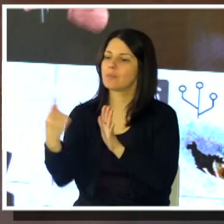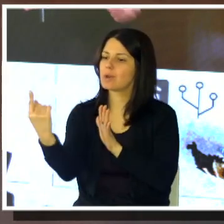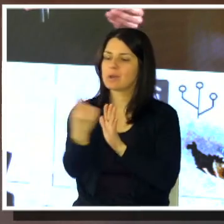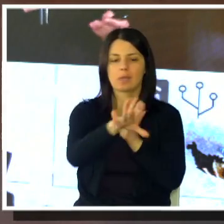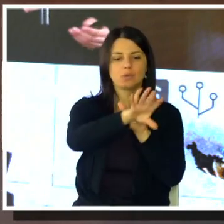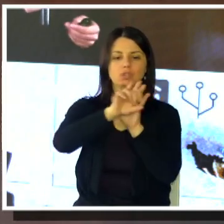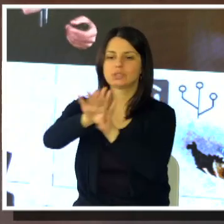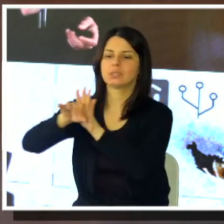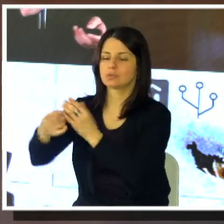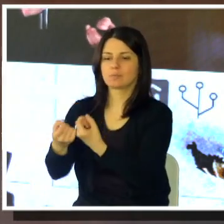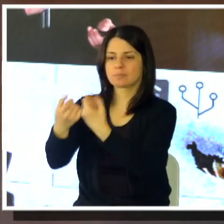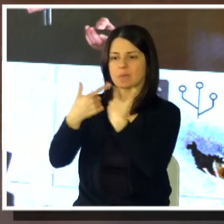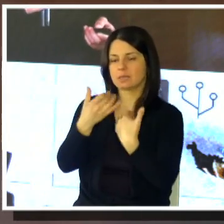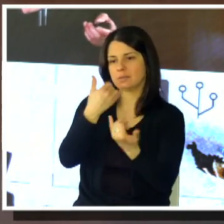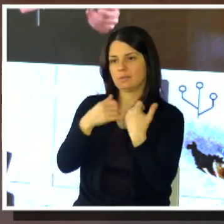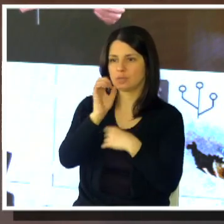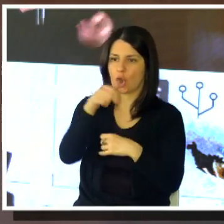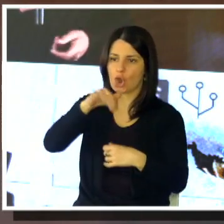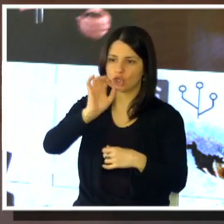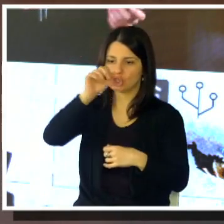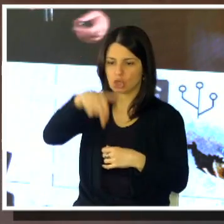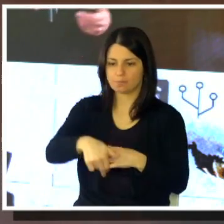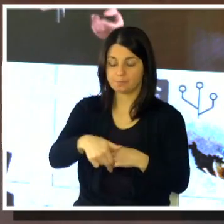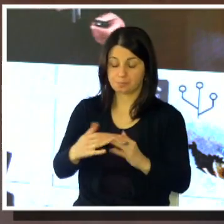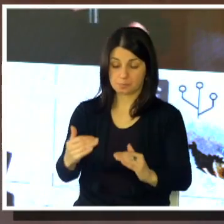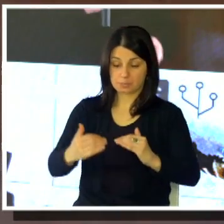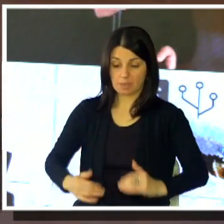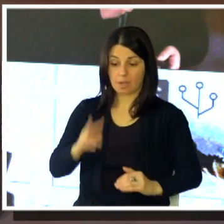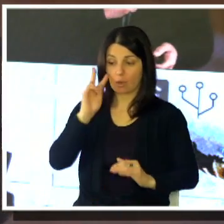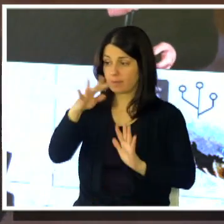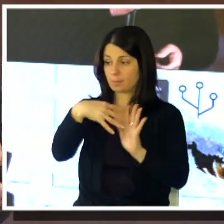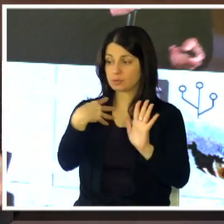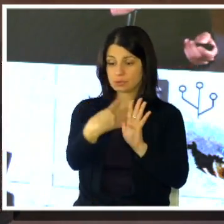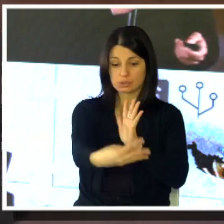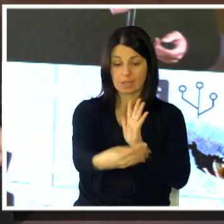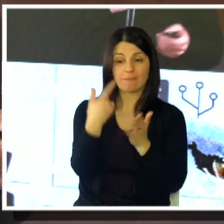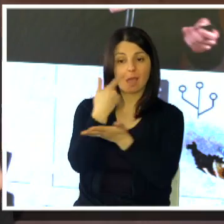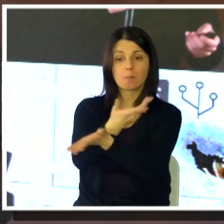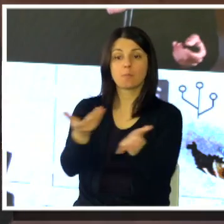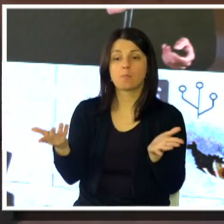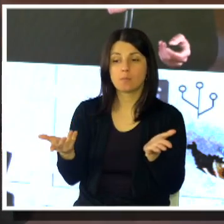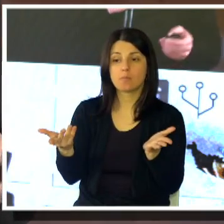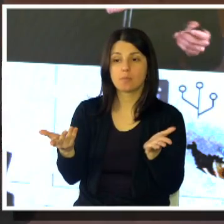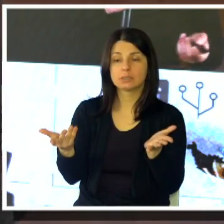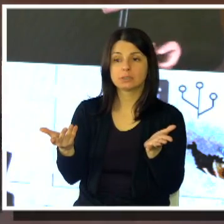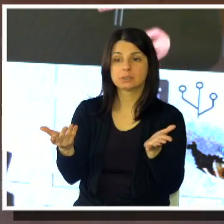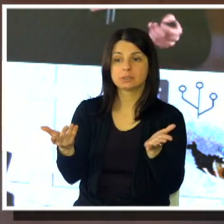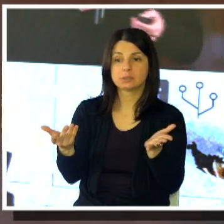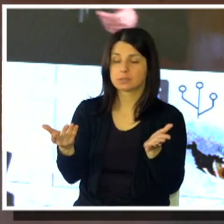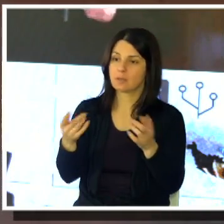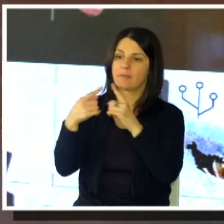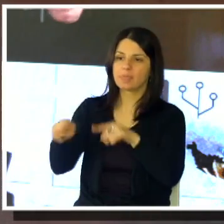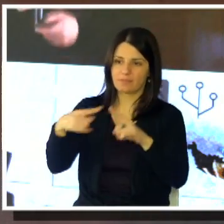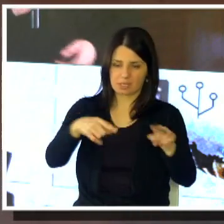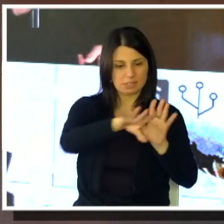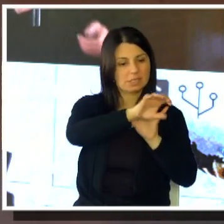sensores en enviar hacia el Orión, ¿no? Y abajo podemos ver esta tabla que muestra los diferentes sensores